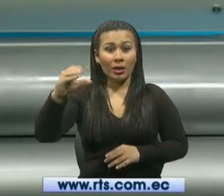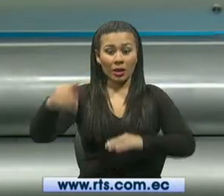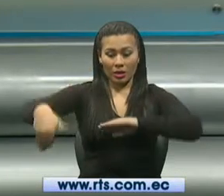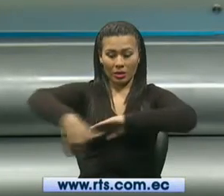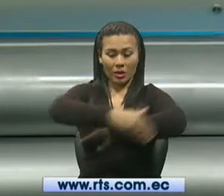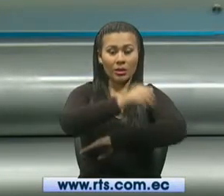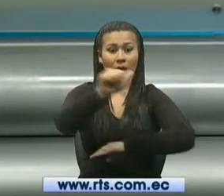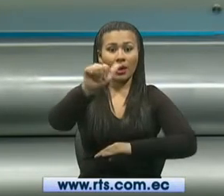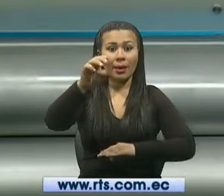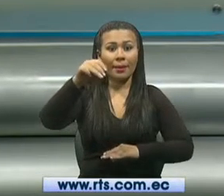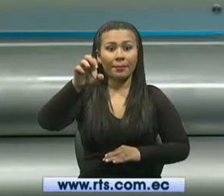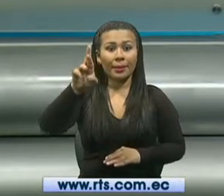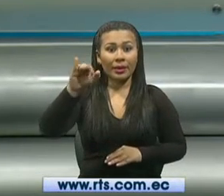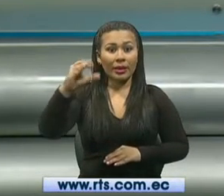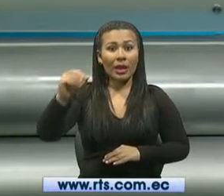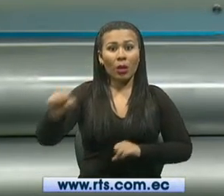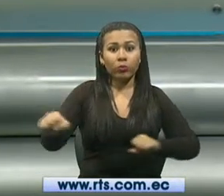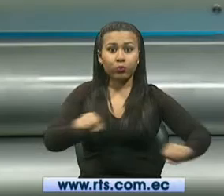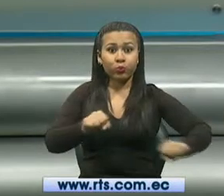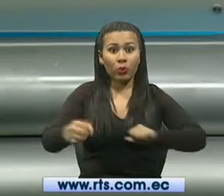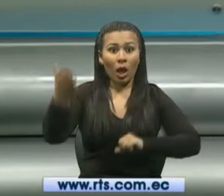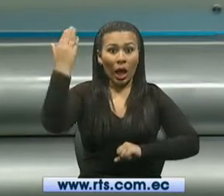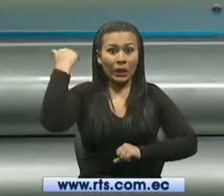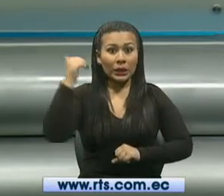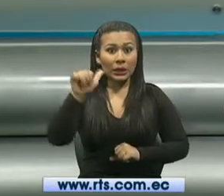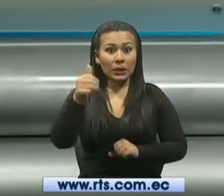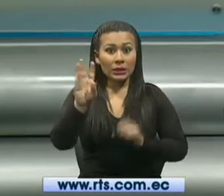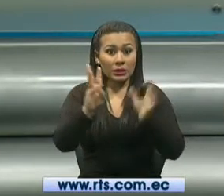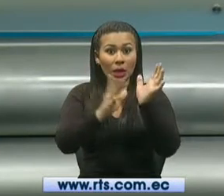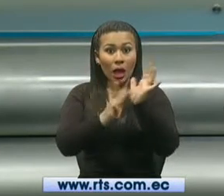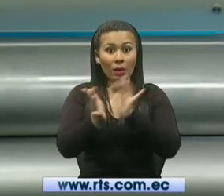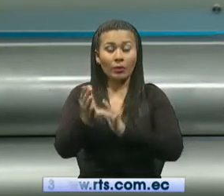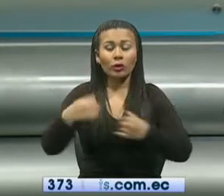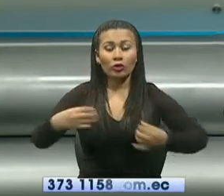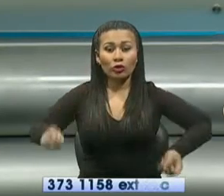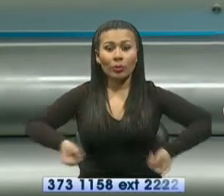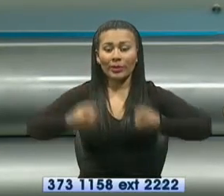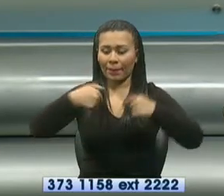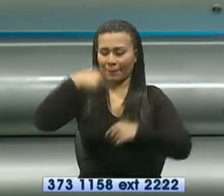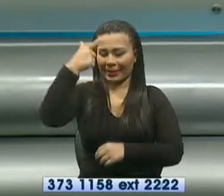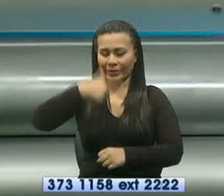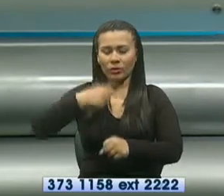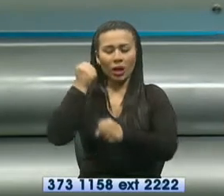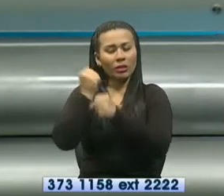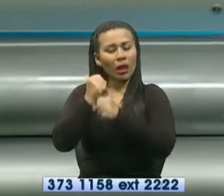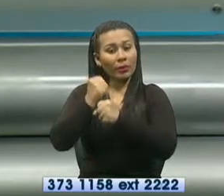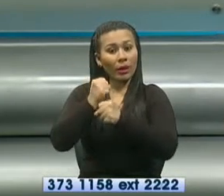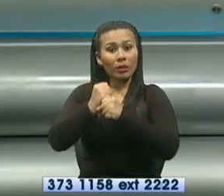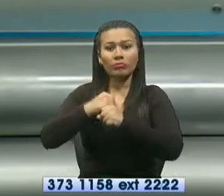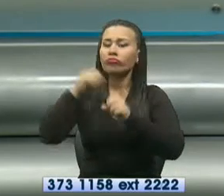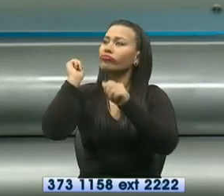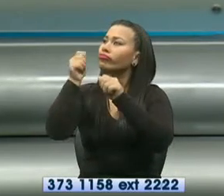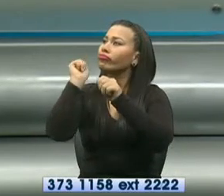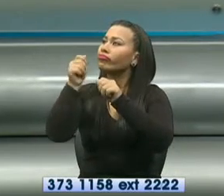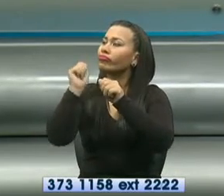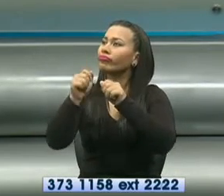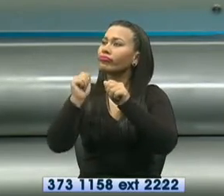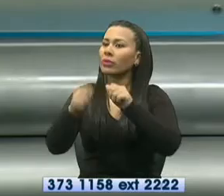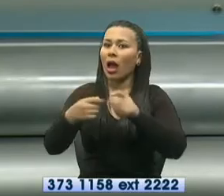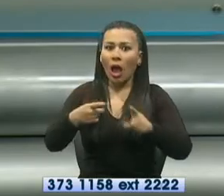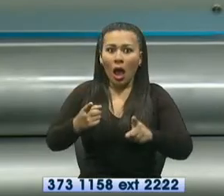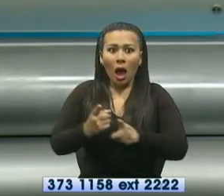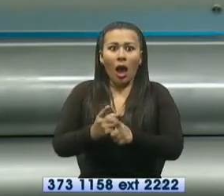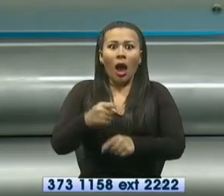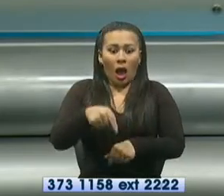el terremoto del pasado 16 de abril. El hallazgo sorprendió a los obreros, ya que se trataría de la segunda víctima